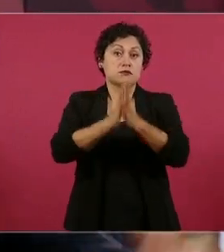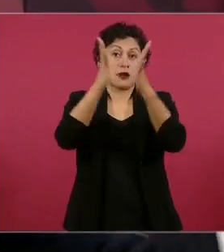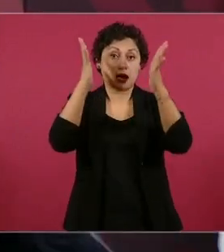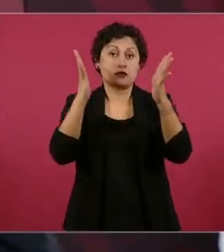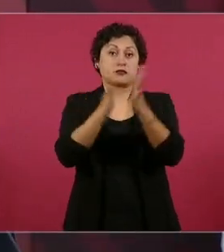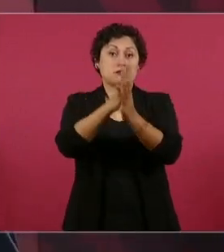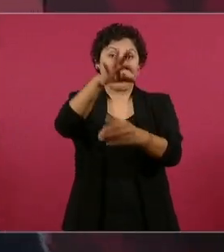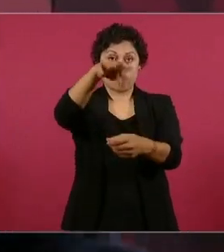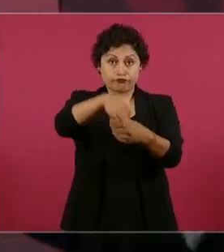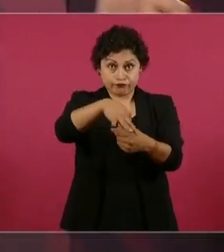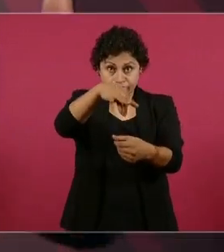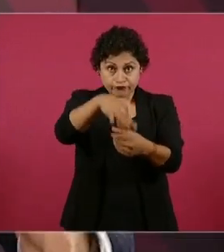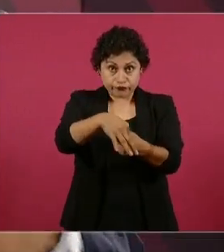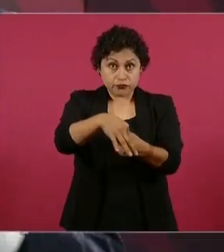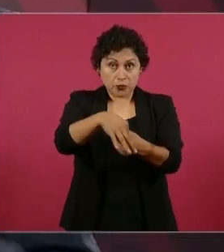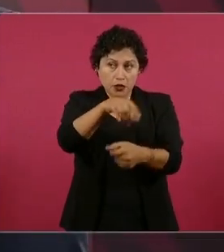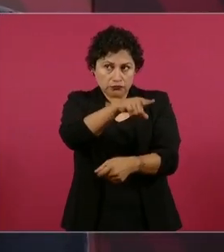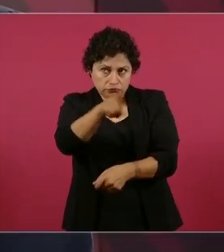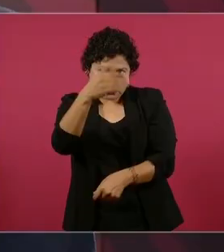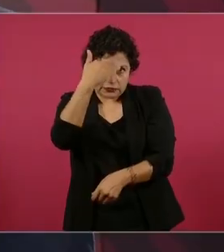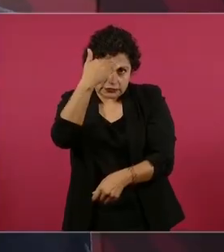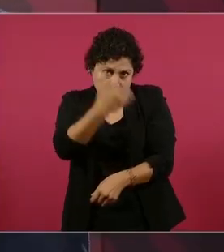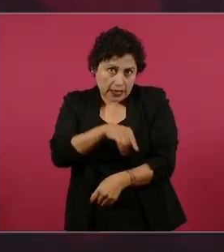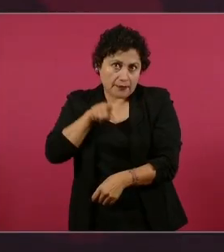que había un consejo y que había un tribunal